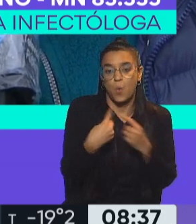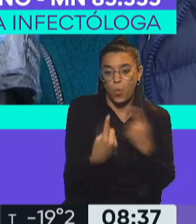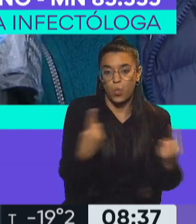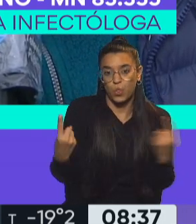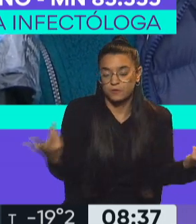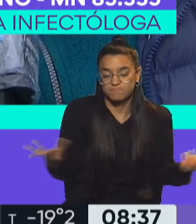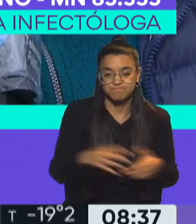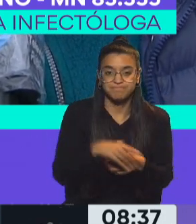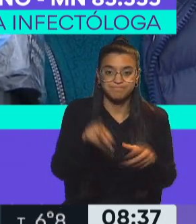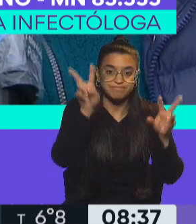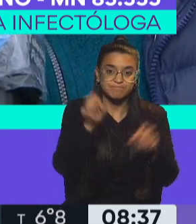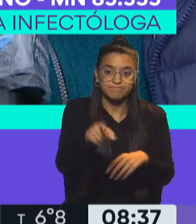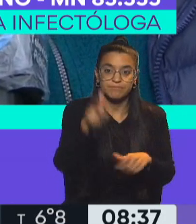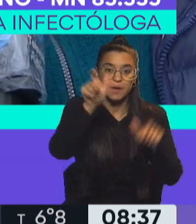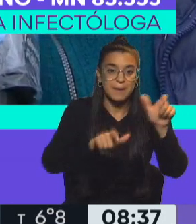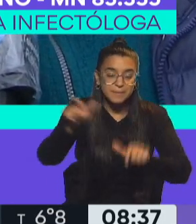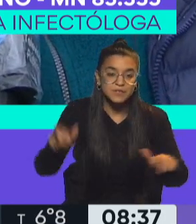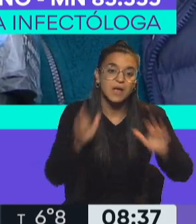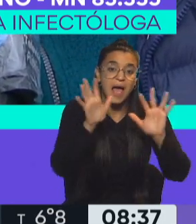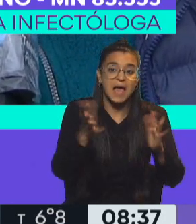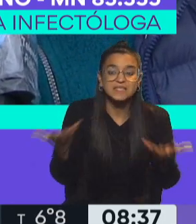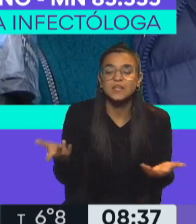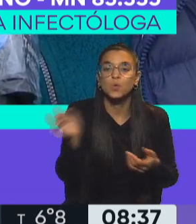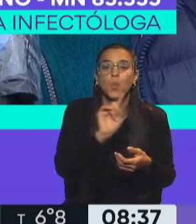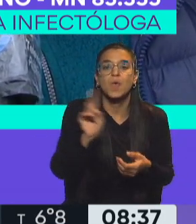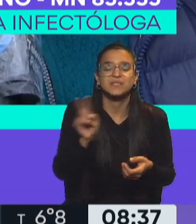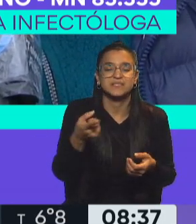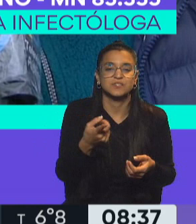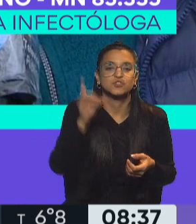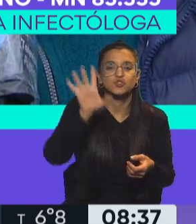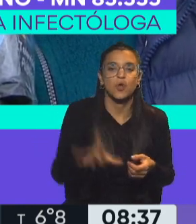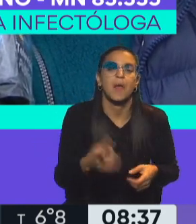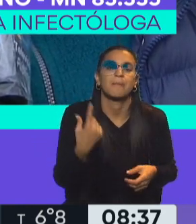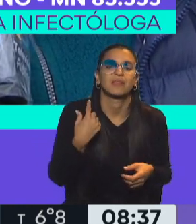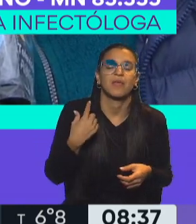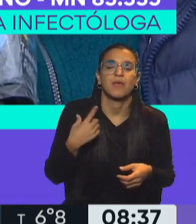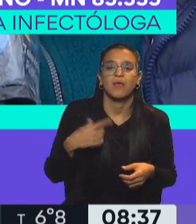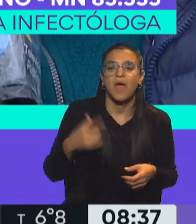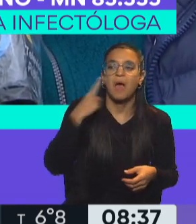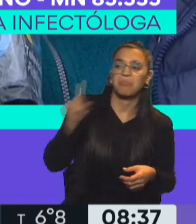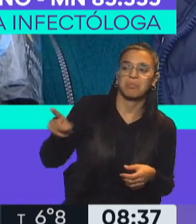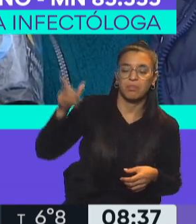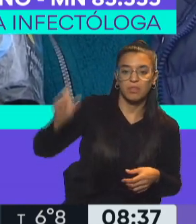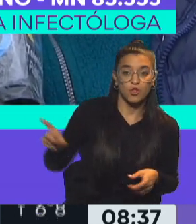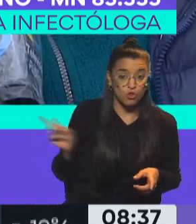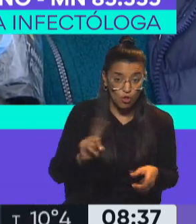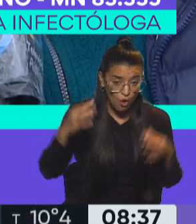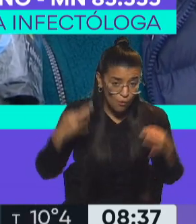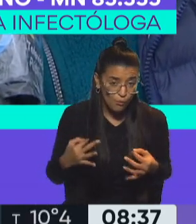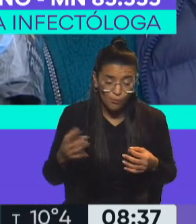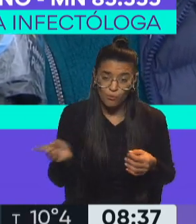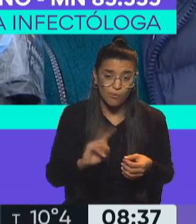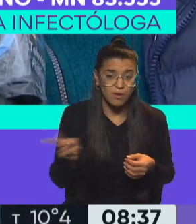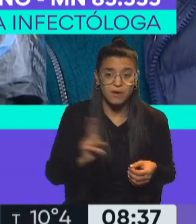también, que cuando esta gente hace este tipo de cosas, no es que daña a un tercero desconocido,